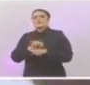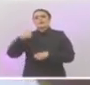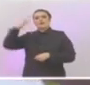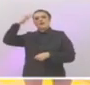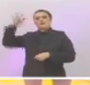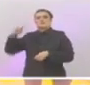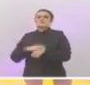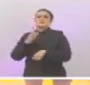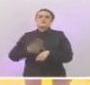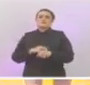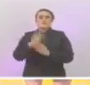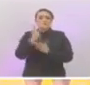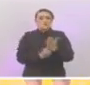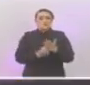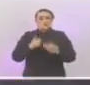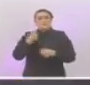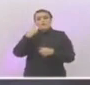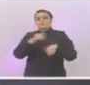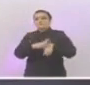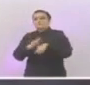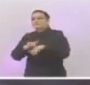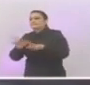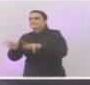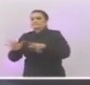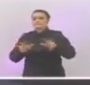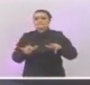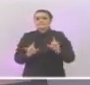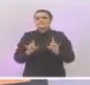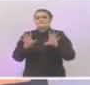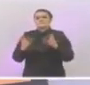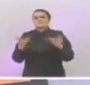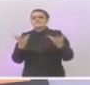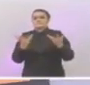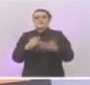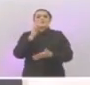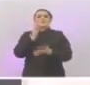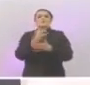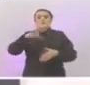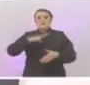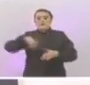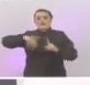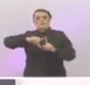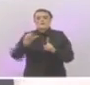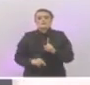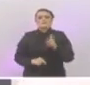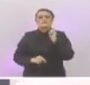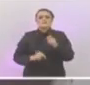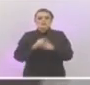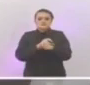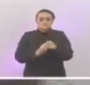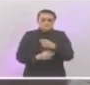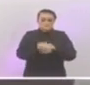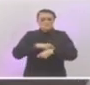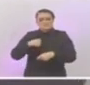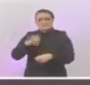Mayores y el Programa de Alerta Adultos Mayores en Crisis, único en el país, para